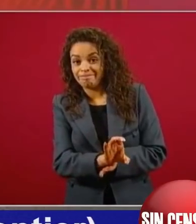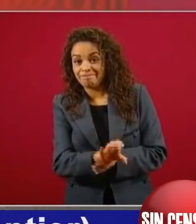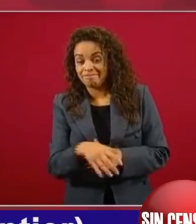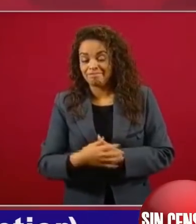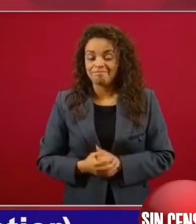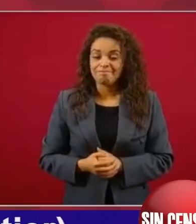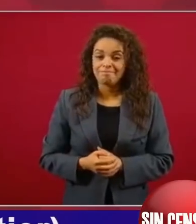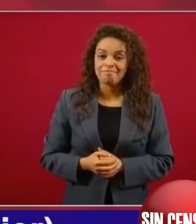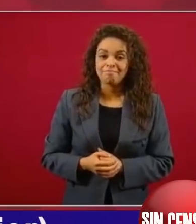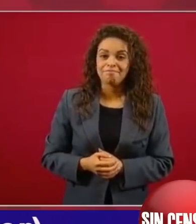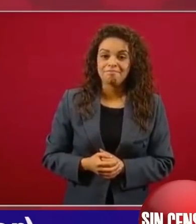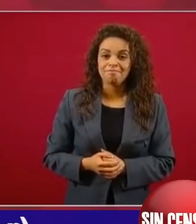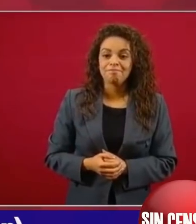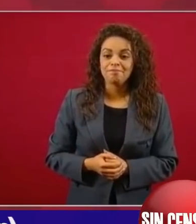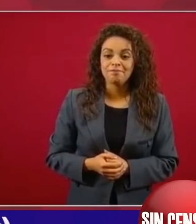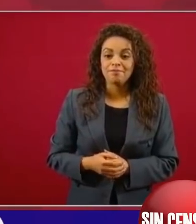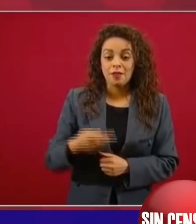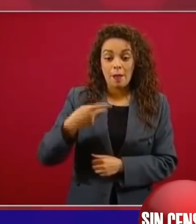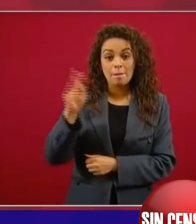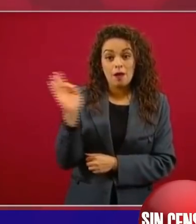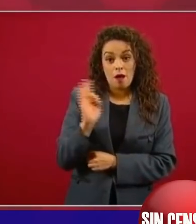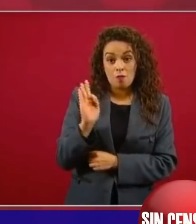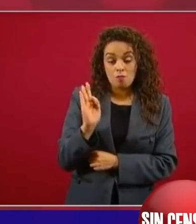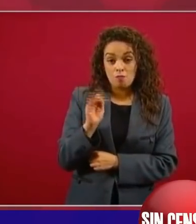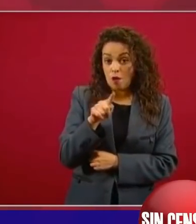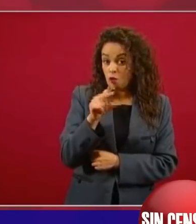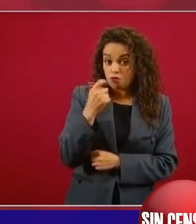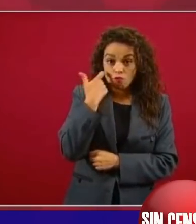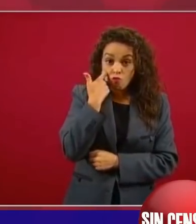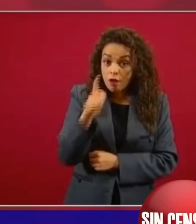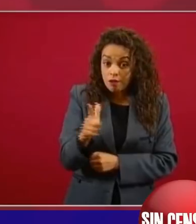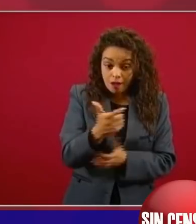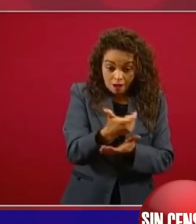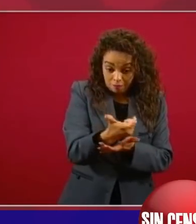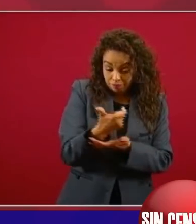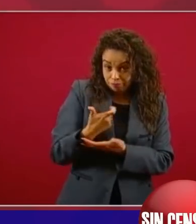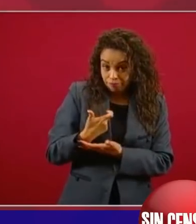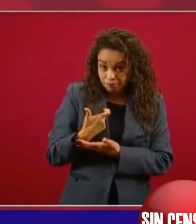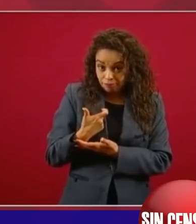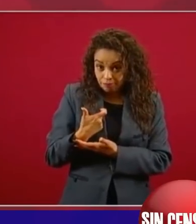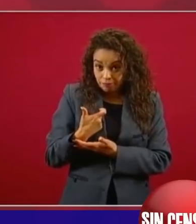Pero si no quieres darme el moche, no te preocupes.